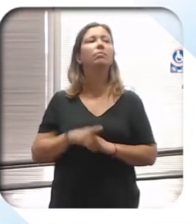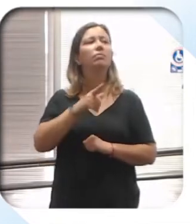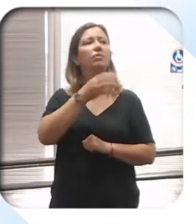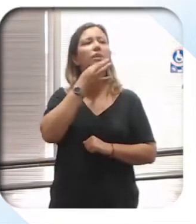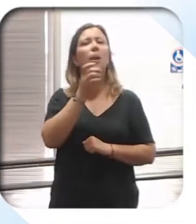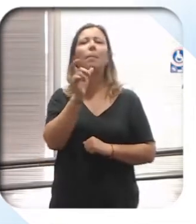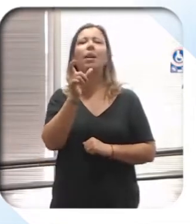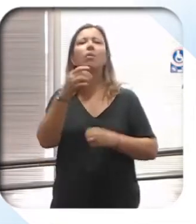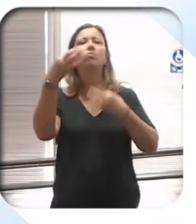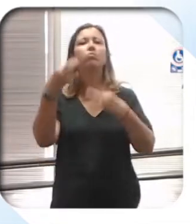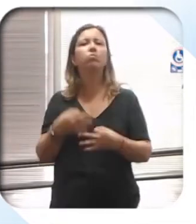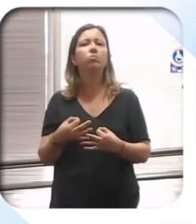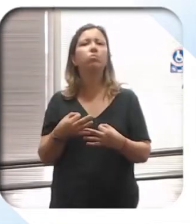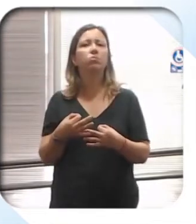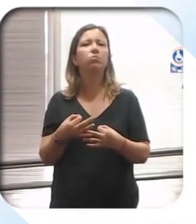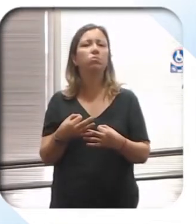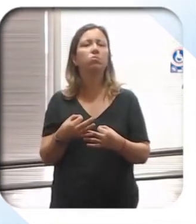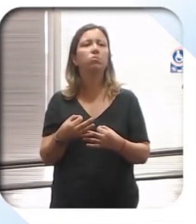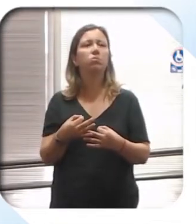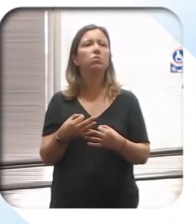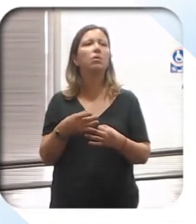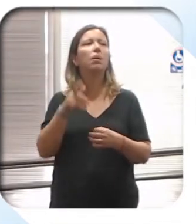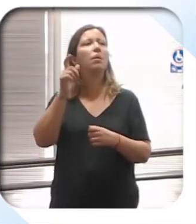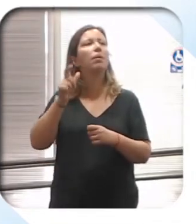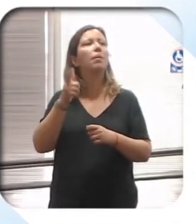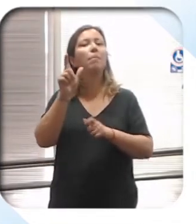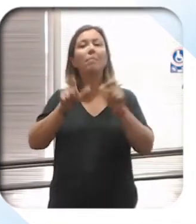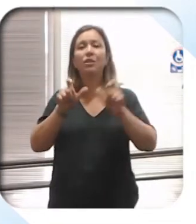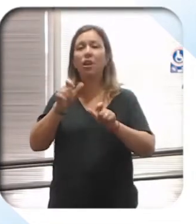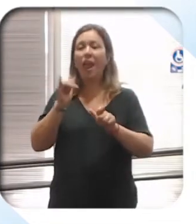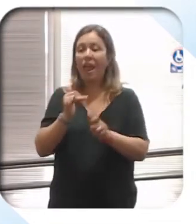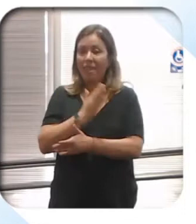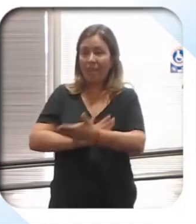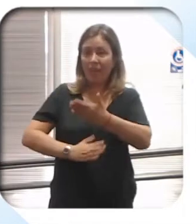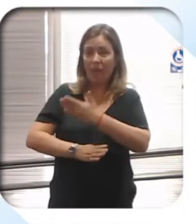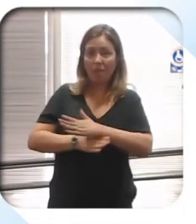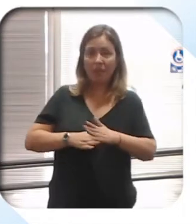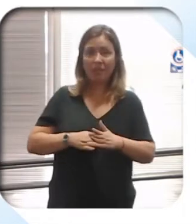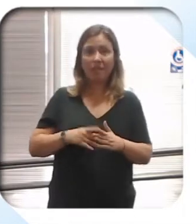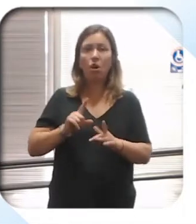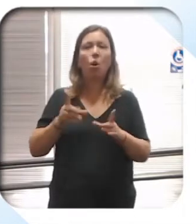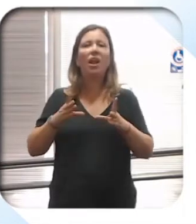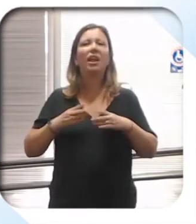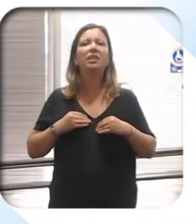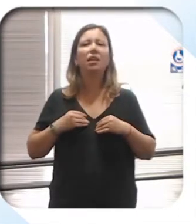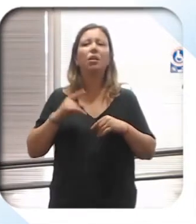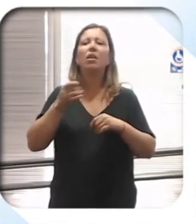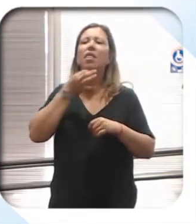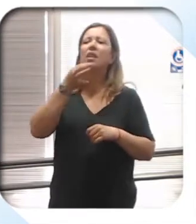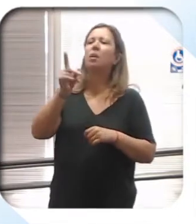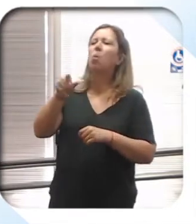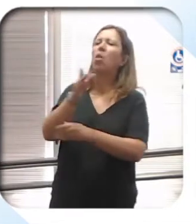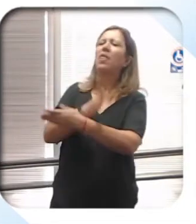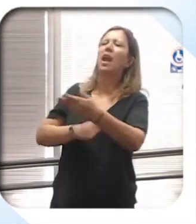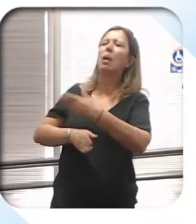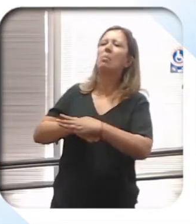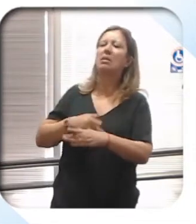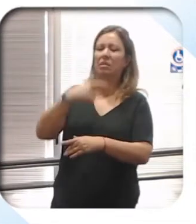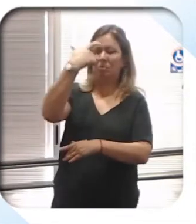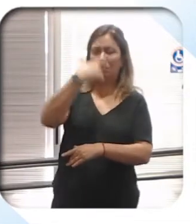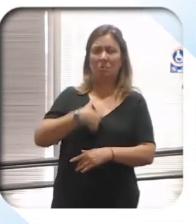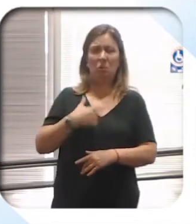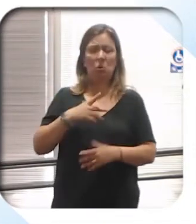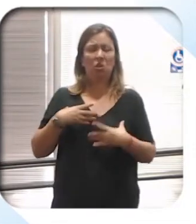las palabras como corresponden, si hay algo que la persona en situación de discapacidad no acepta, que se le diga discapacitado, porque es lo que tiene